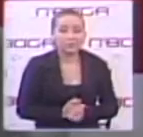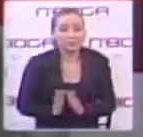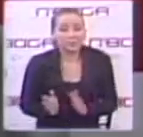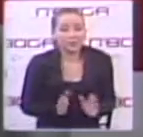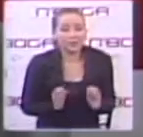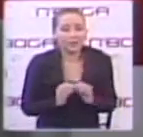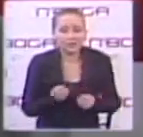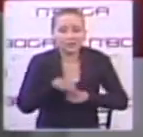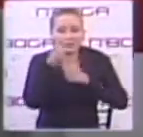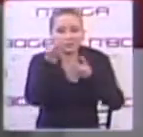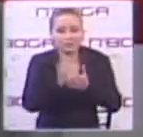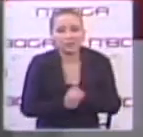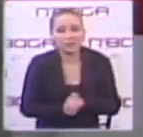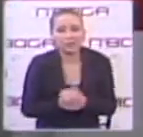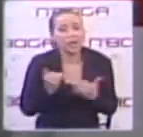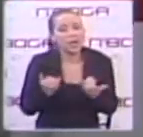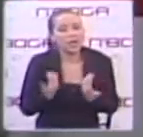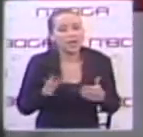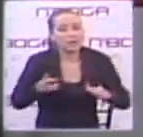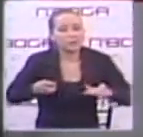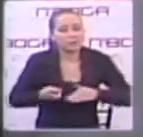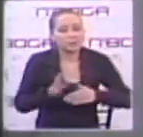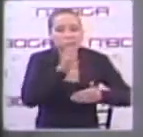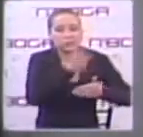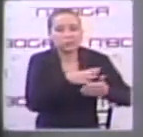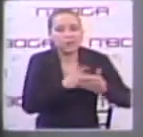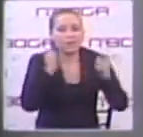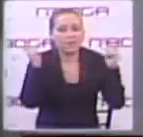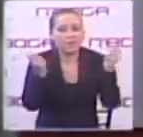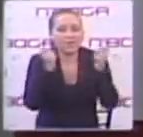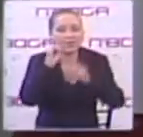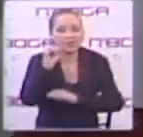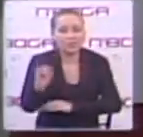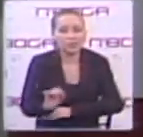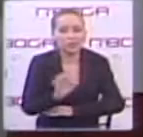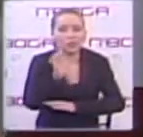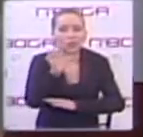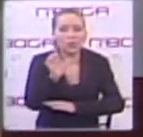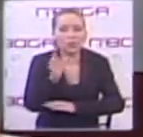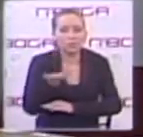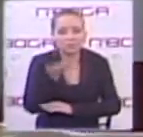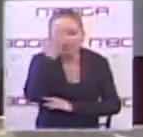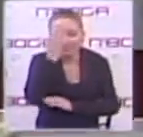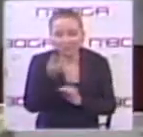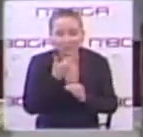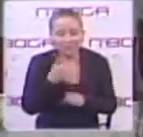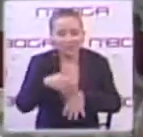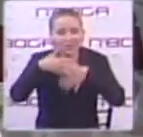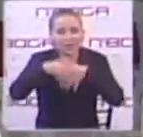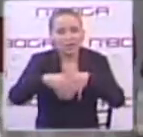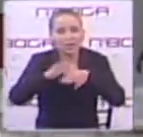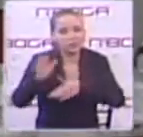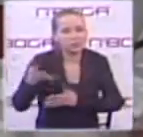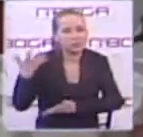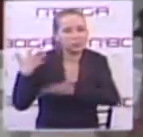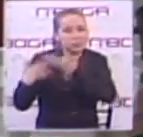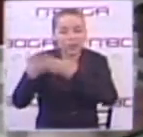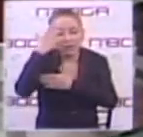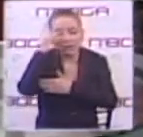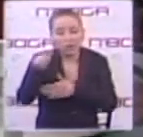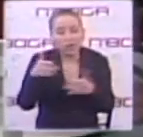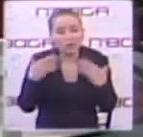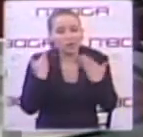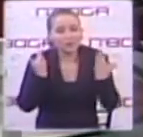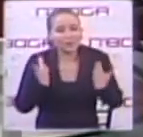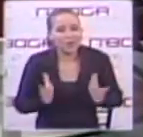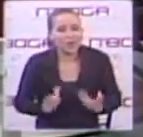Y seguimos con más información y hoy ya inicia el cronograma de las fiestas julianas y qué mejor que con un desfile histórico. Ya que Guayaquil se viste de